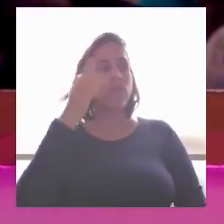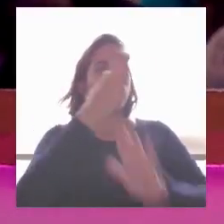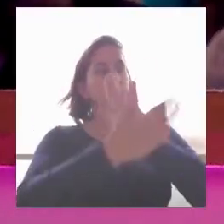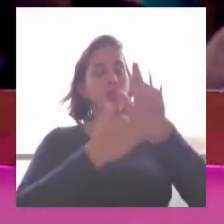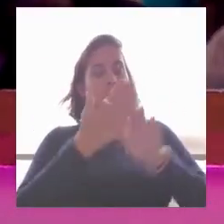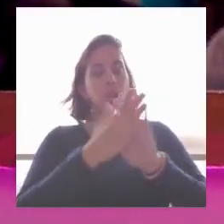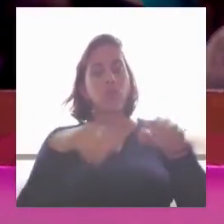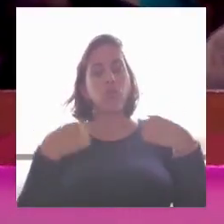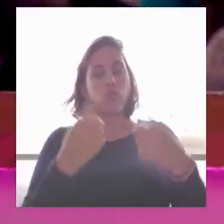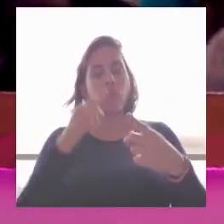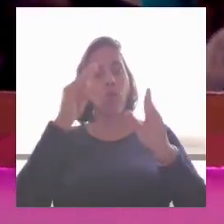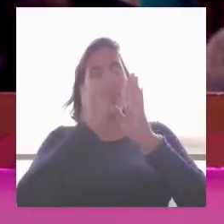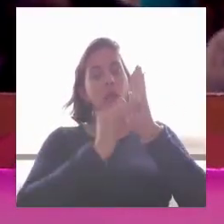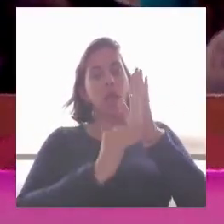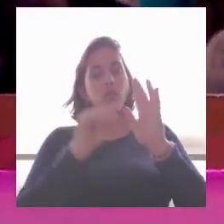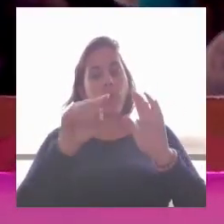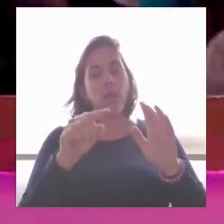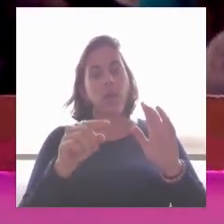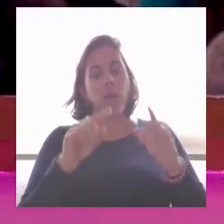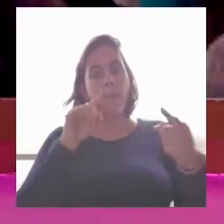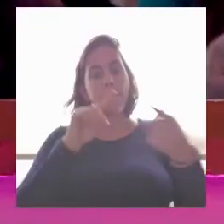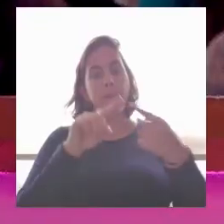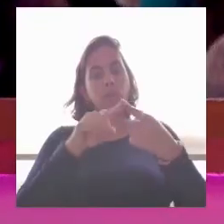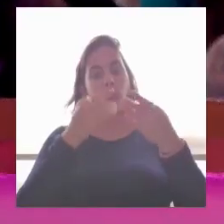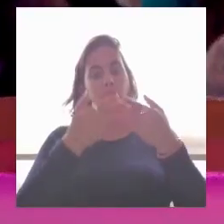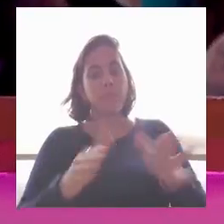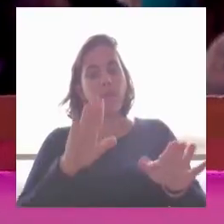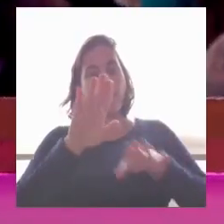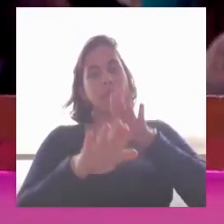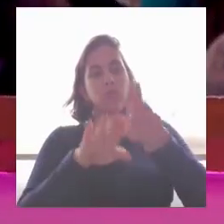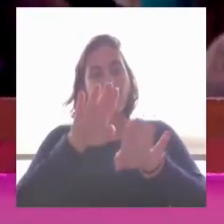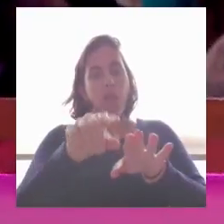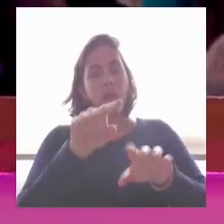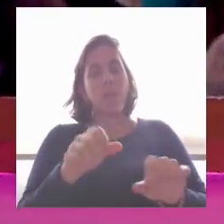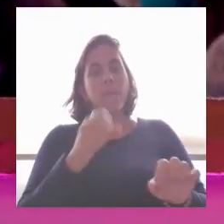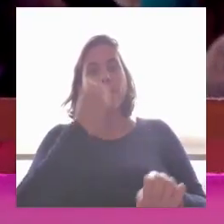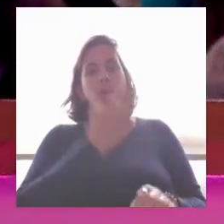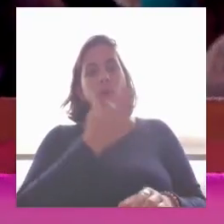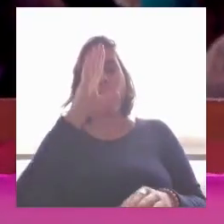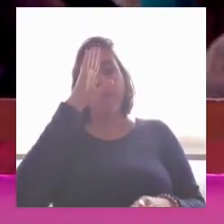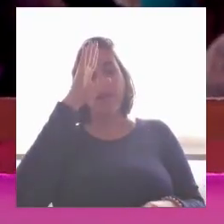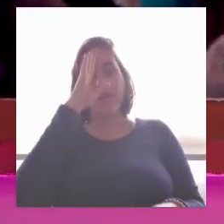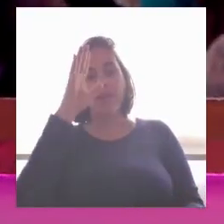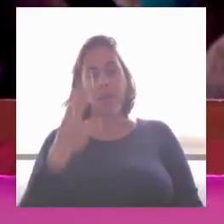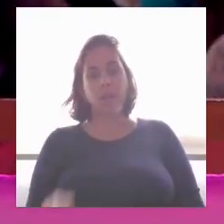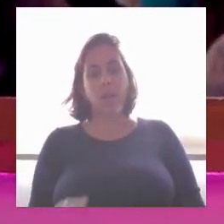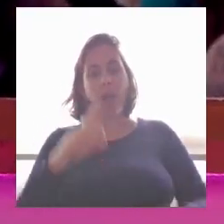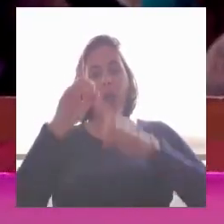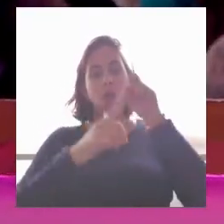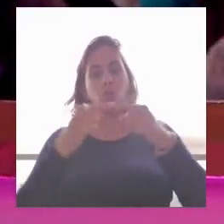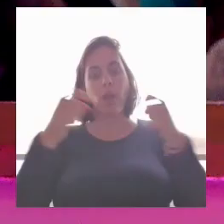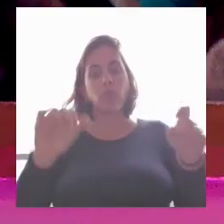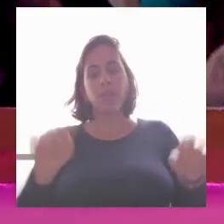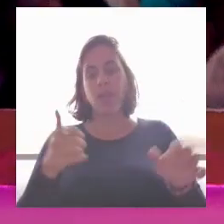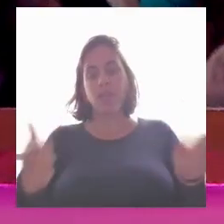datos allí y el pacto puede empezar por ahí, ¿no? Por mejoras de los aprendizajes. Algunas cosas ya se están haciendo.